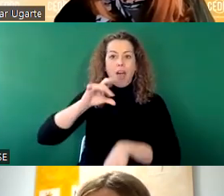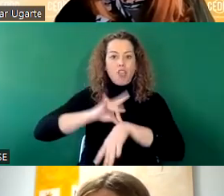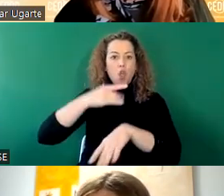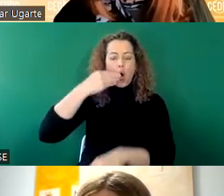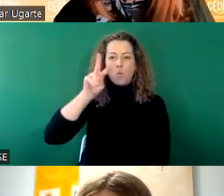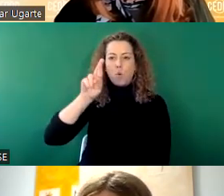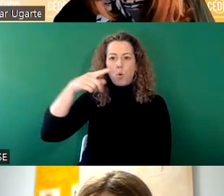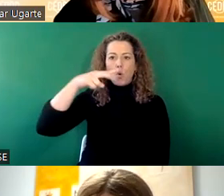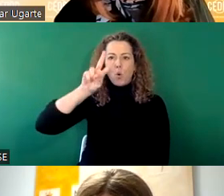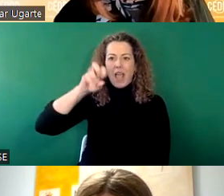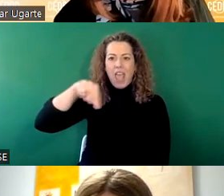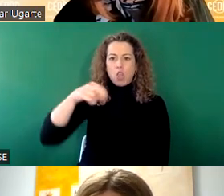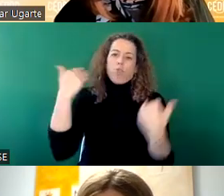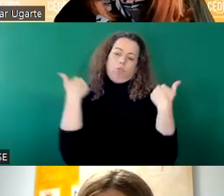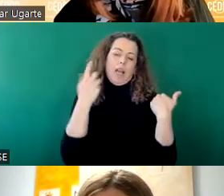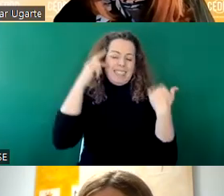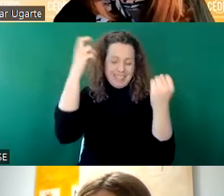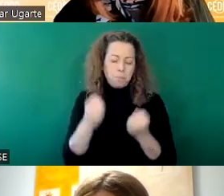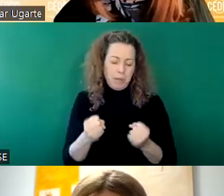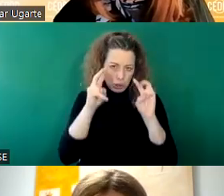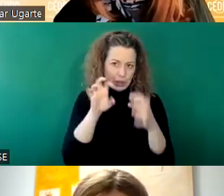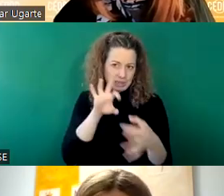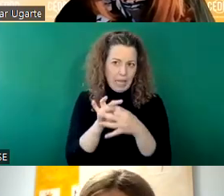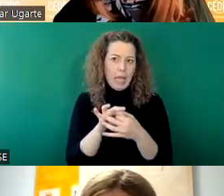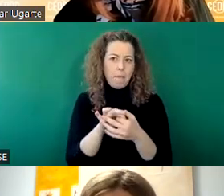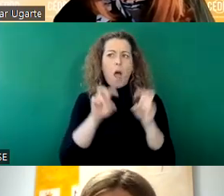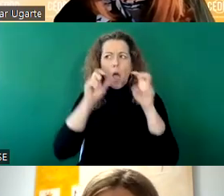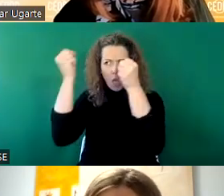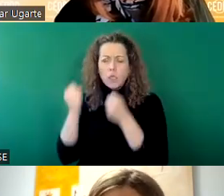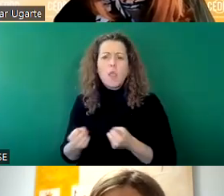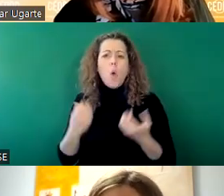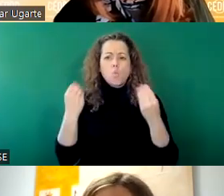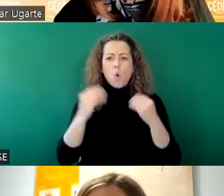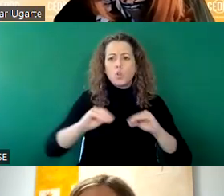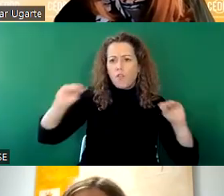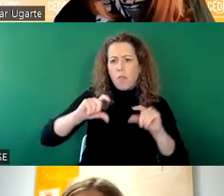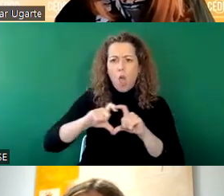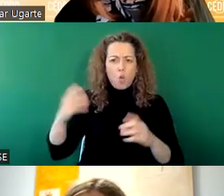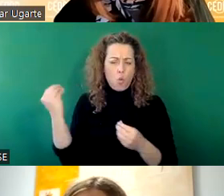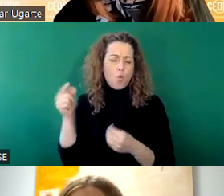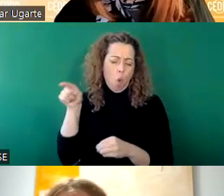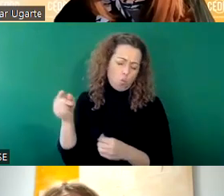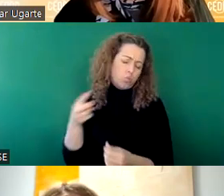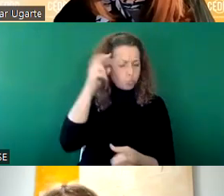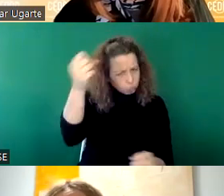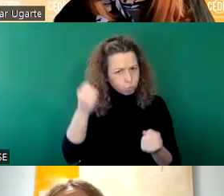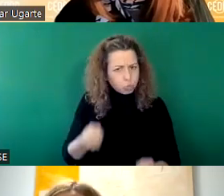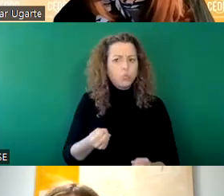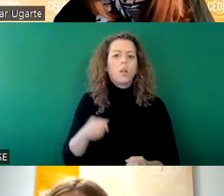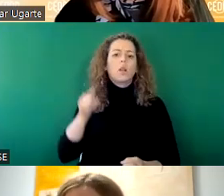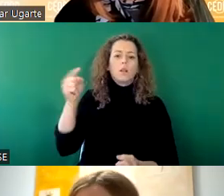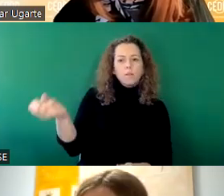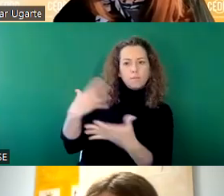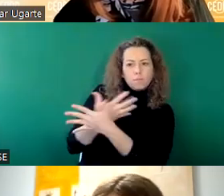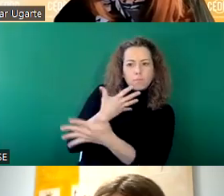era un experto entonces, y sigue siendo en la materia. Hay muchas entidades y muchas formaciones y es el que desde fuera nos daba un poco